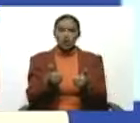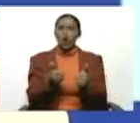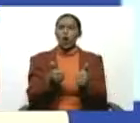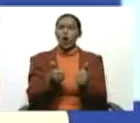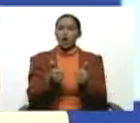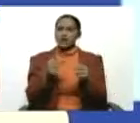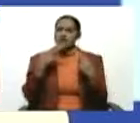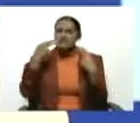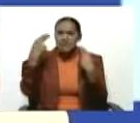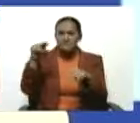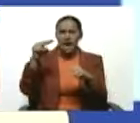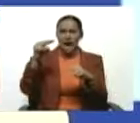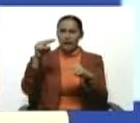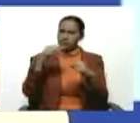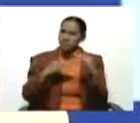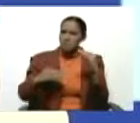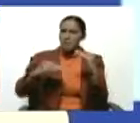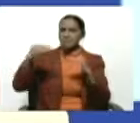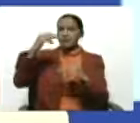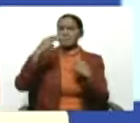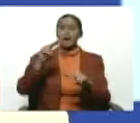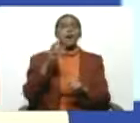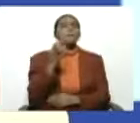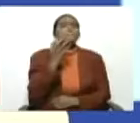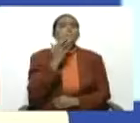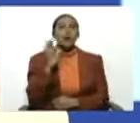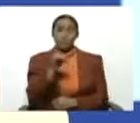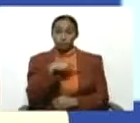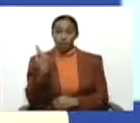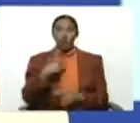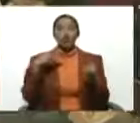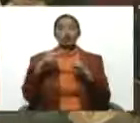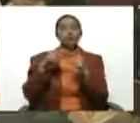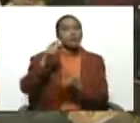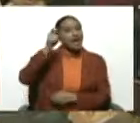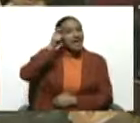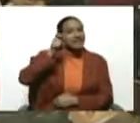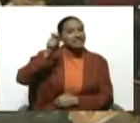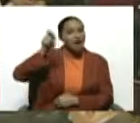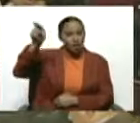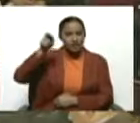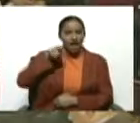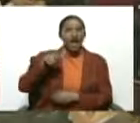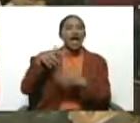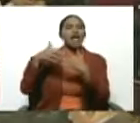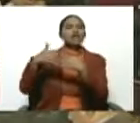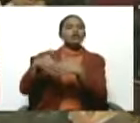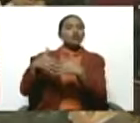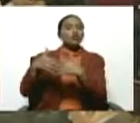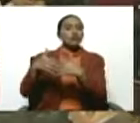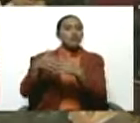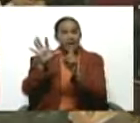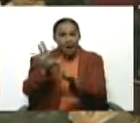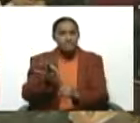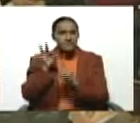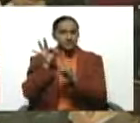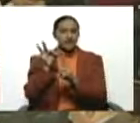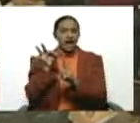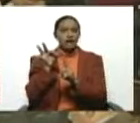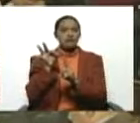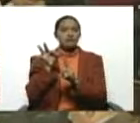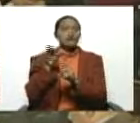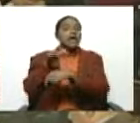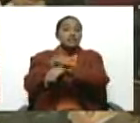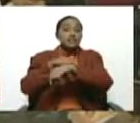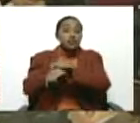por ejemplo nosotros todos conocemos lo que se denomina la teoría de la industria una teoría especial de la industria Ah